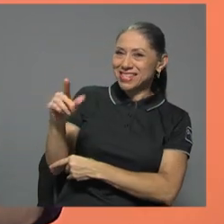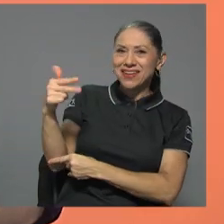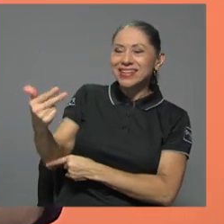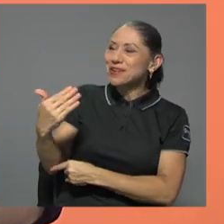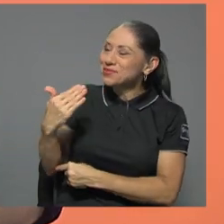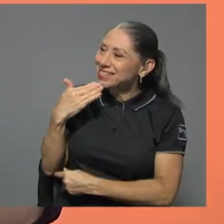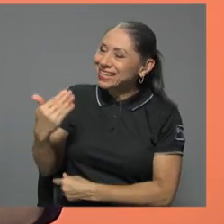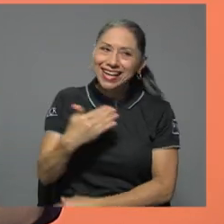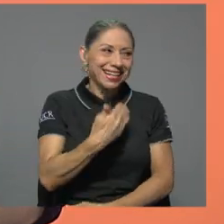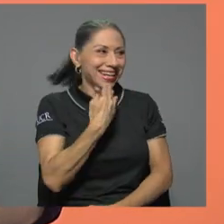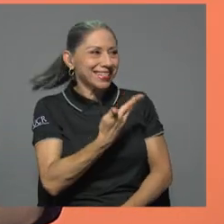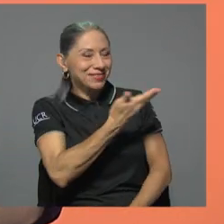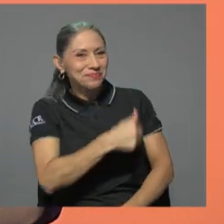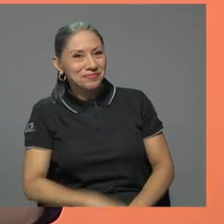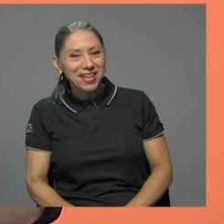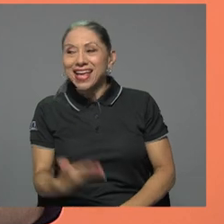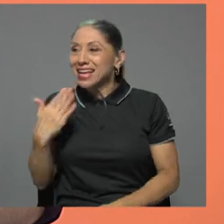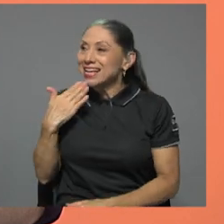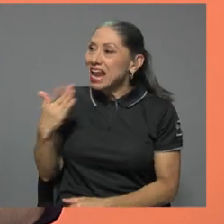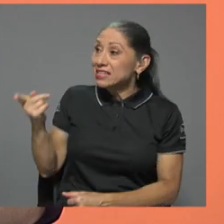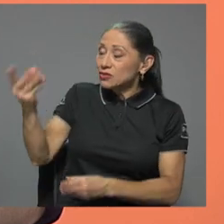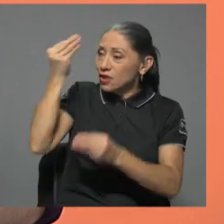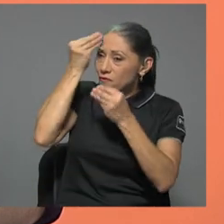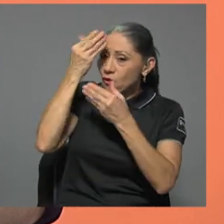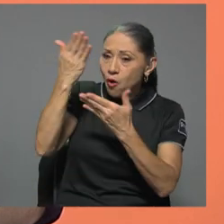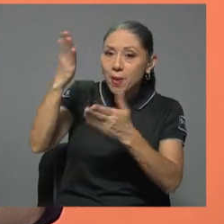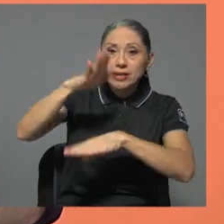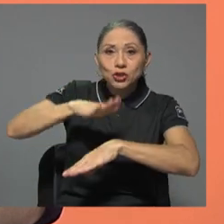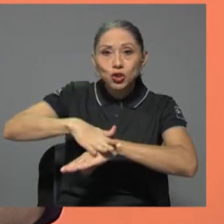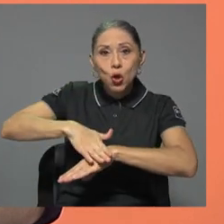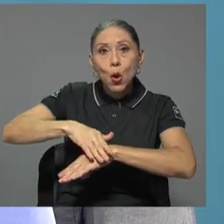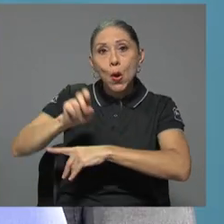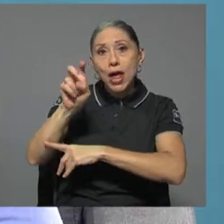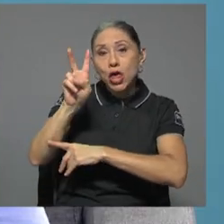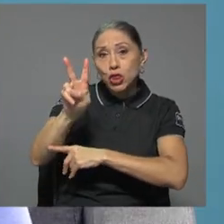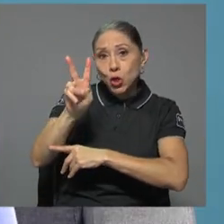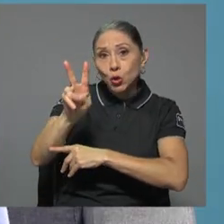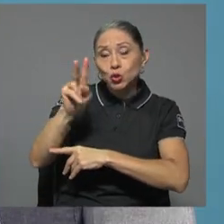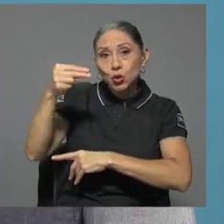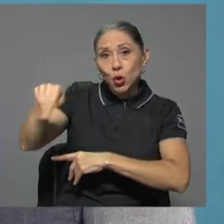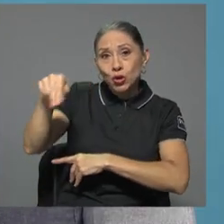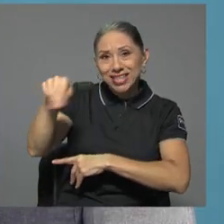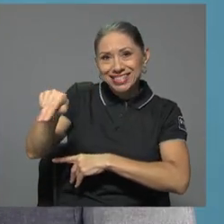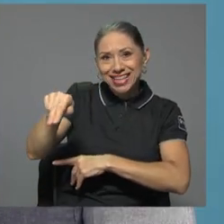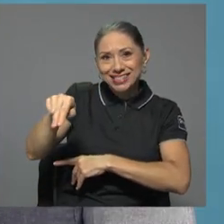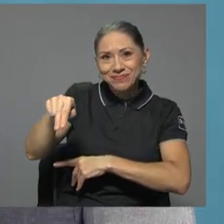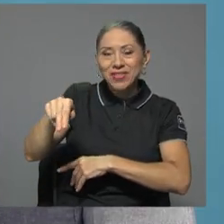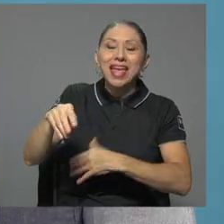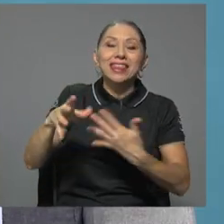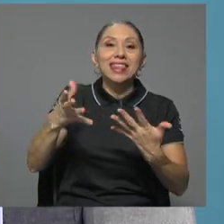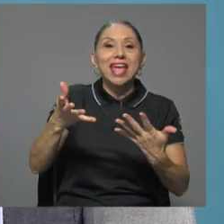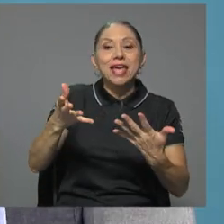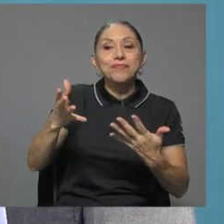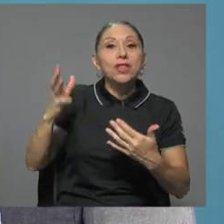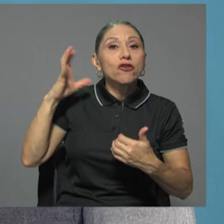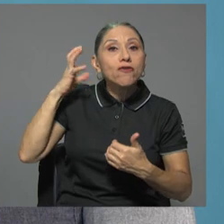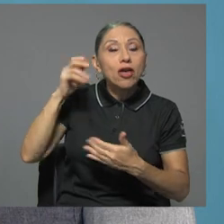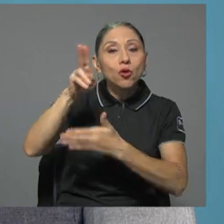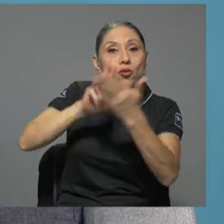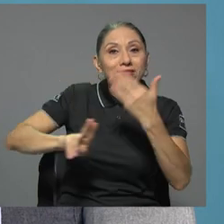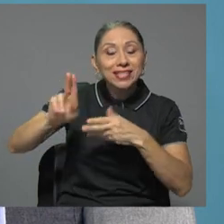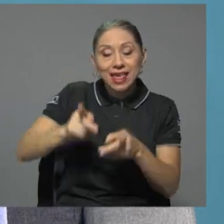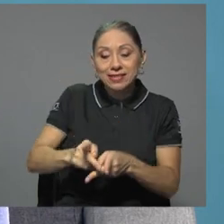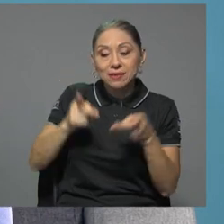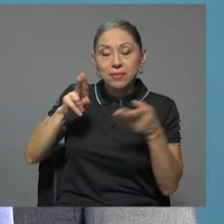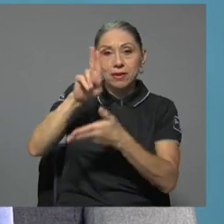por informarnos tan ampliamente sobre estas dos noticias de la radio universidad y del semanario universidad también